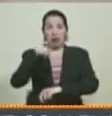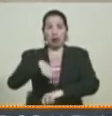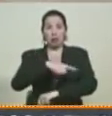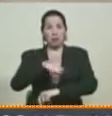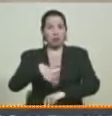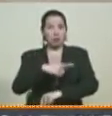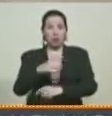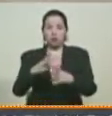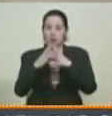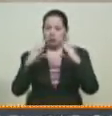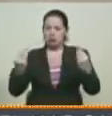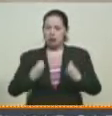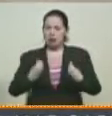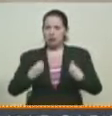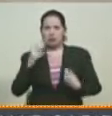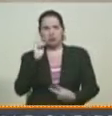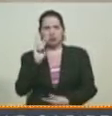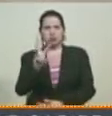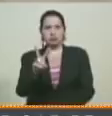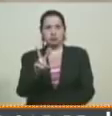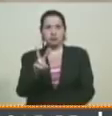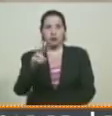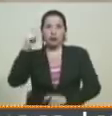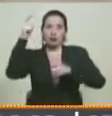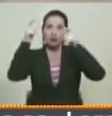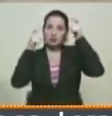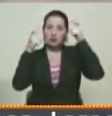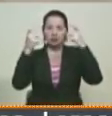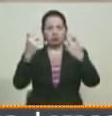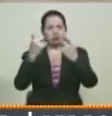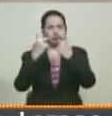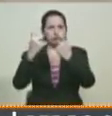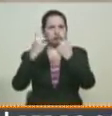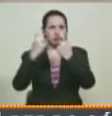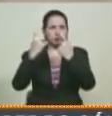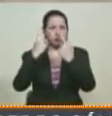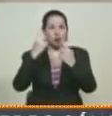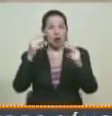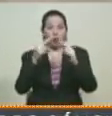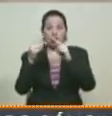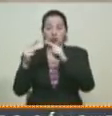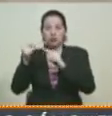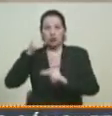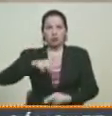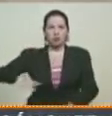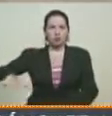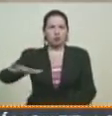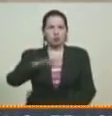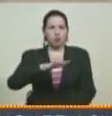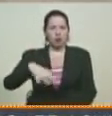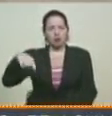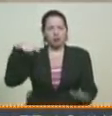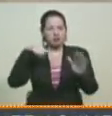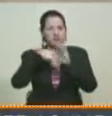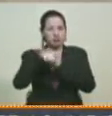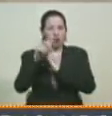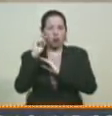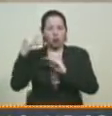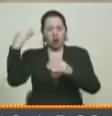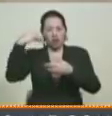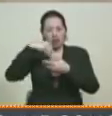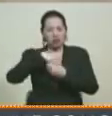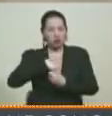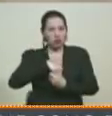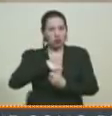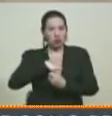visto. Y Chávez nos enseñó a conocer al pueblo, a verlo en la profundidad de sus miradas, de su